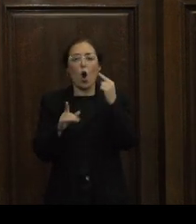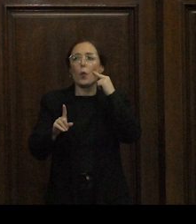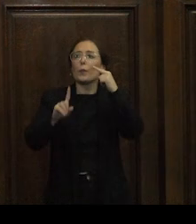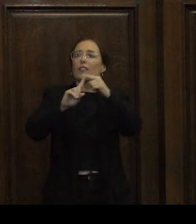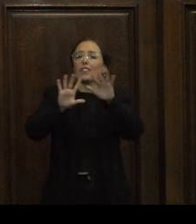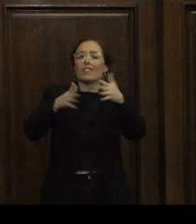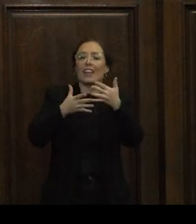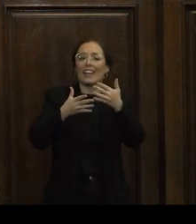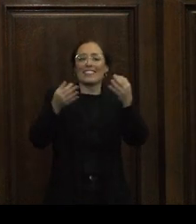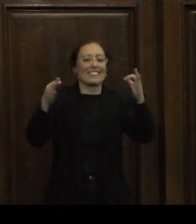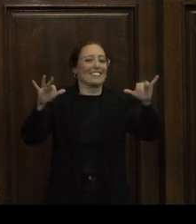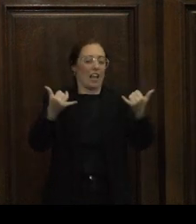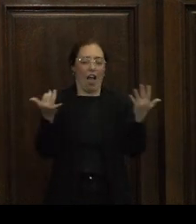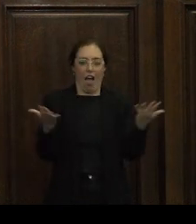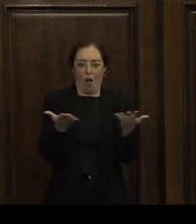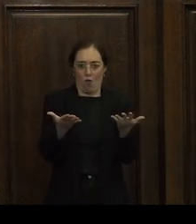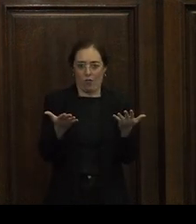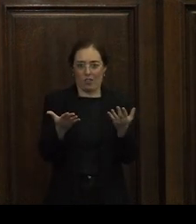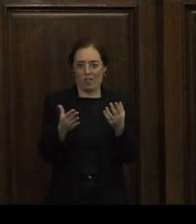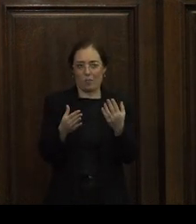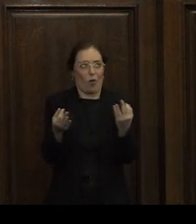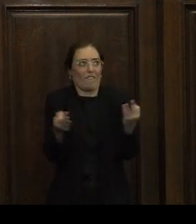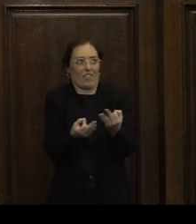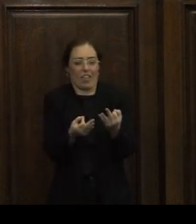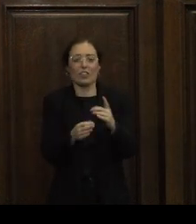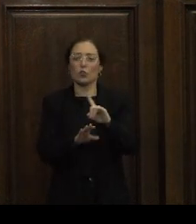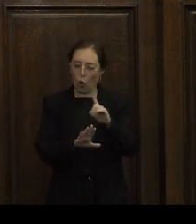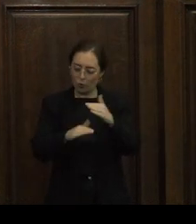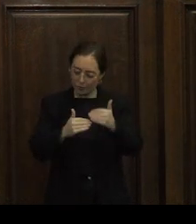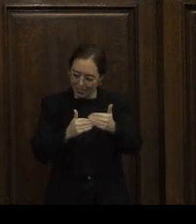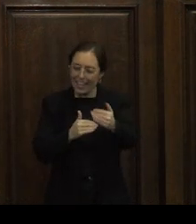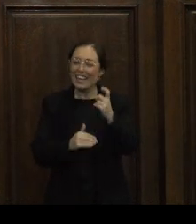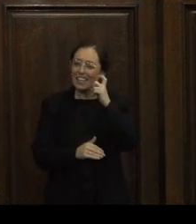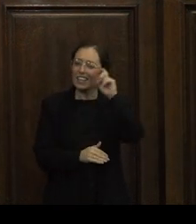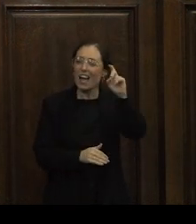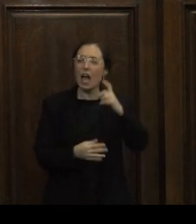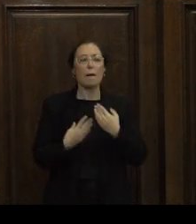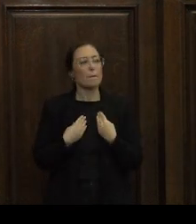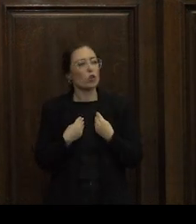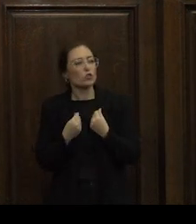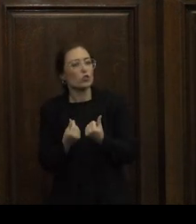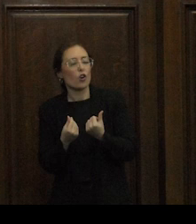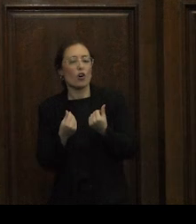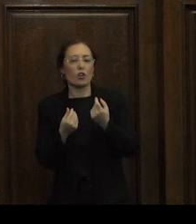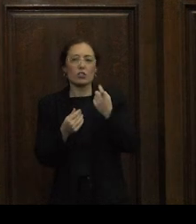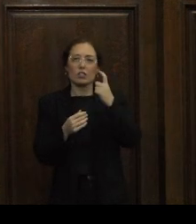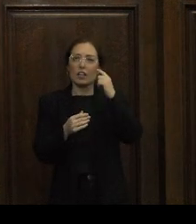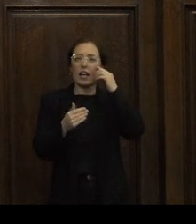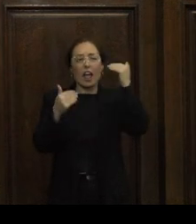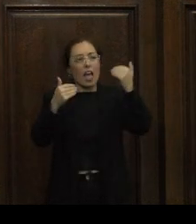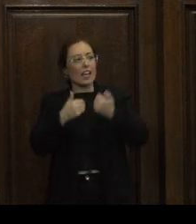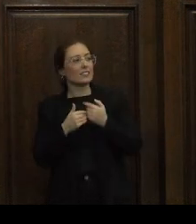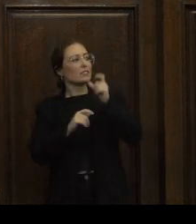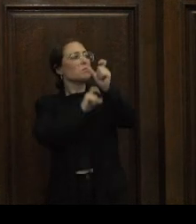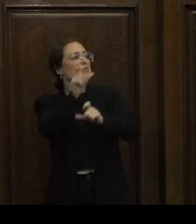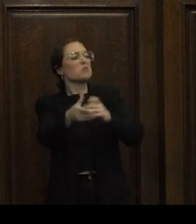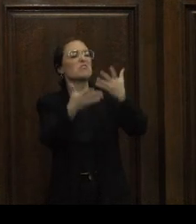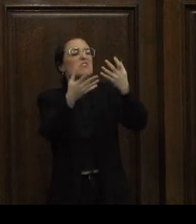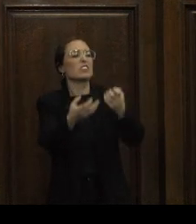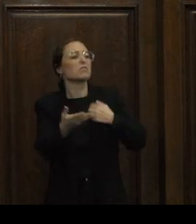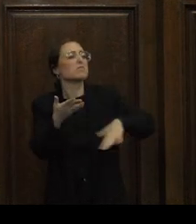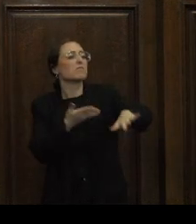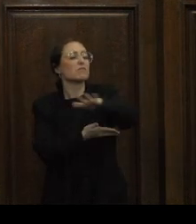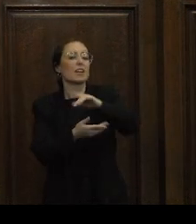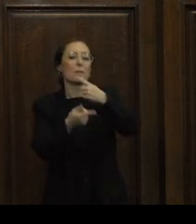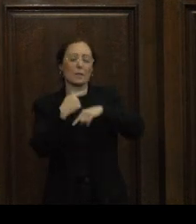hechos objetivos, como supuestamente lo haría la verdad, ¿no? Sino que apela a las emociones, creencias o deseos del público.